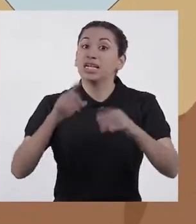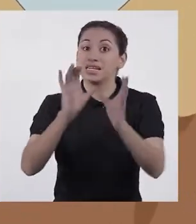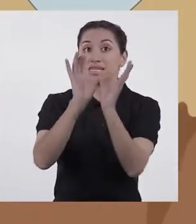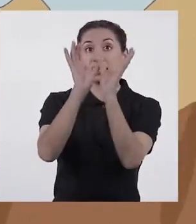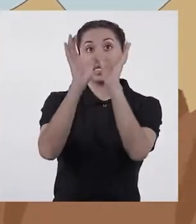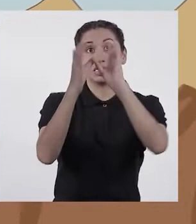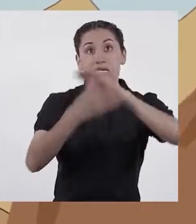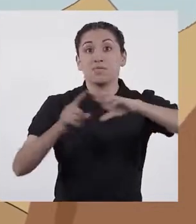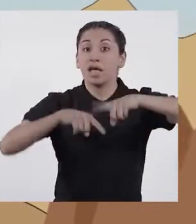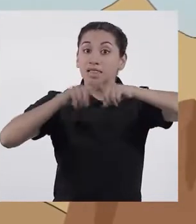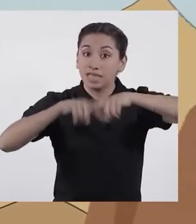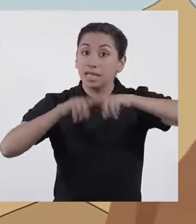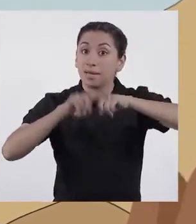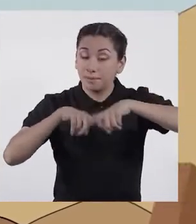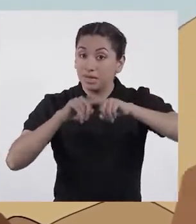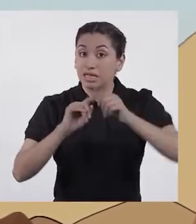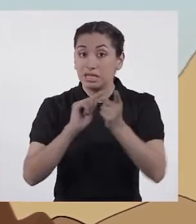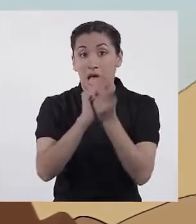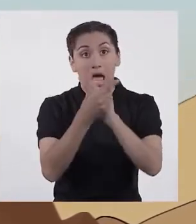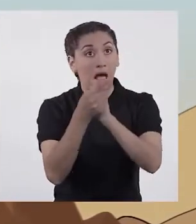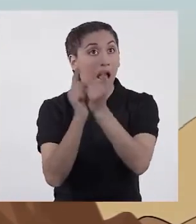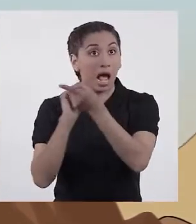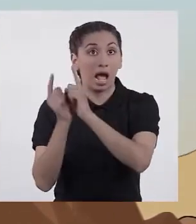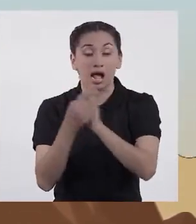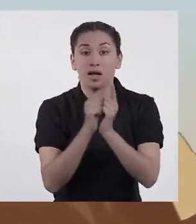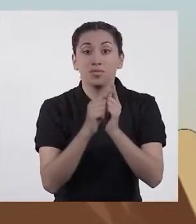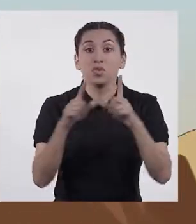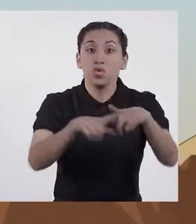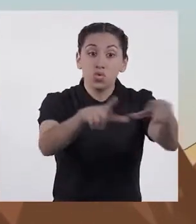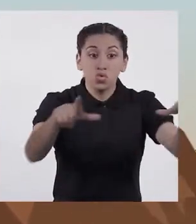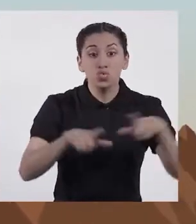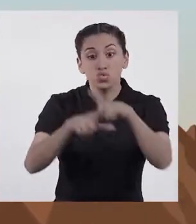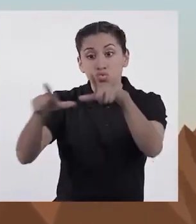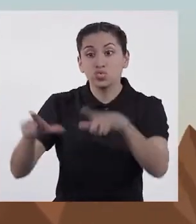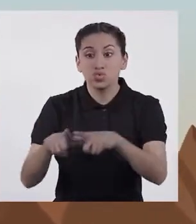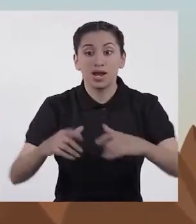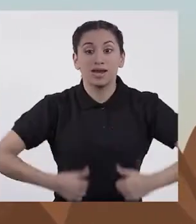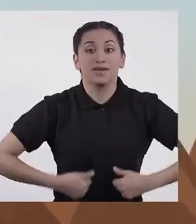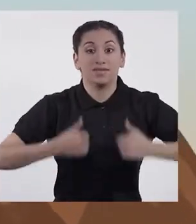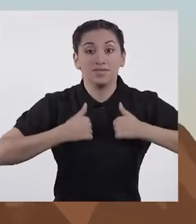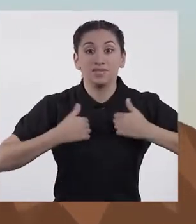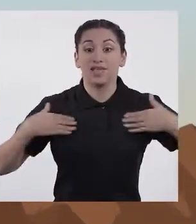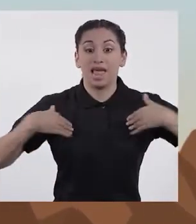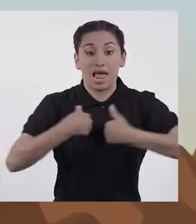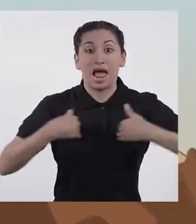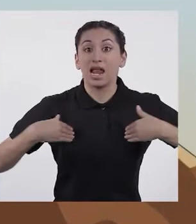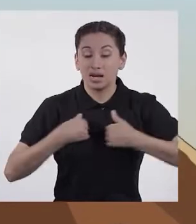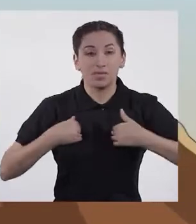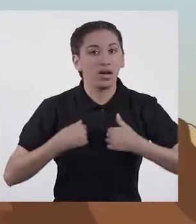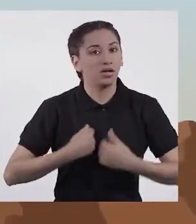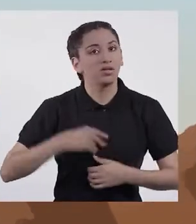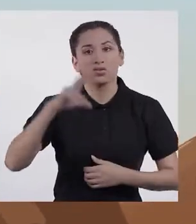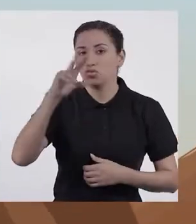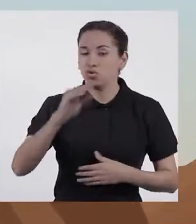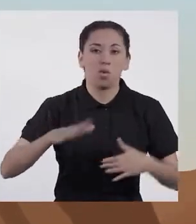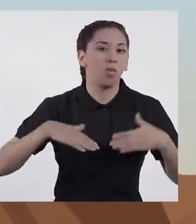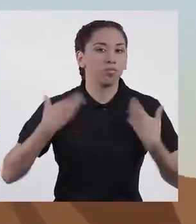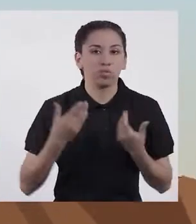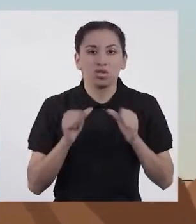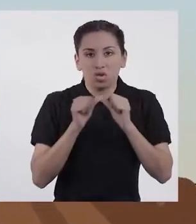el clima cambie, las áreas ocupadas por muchas especies no serán aptas para